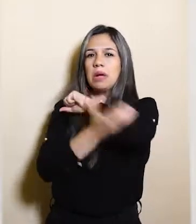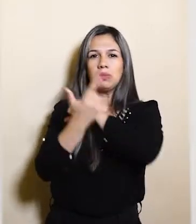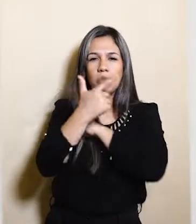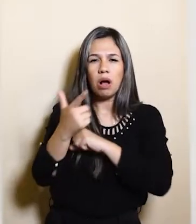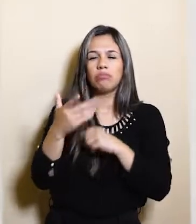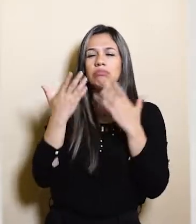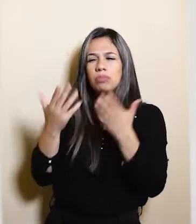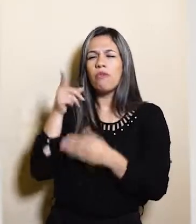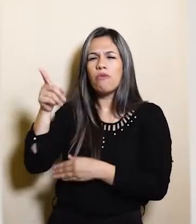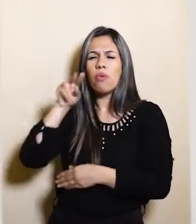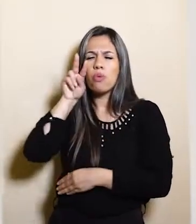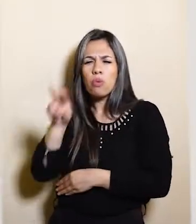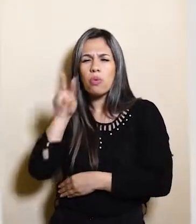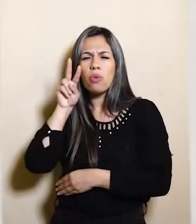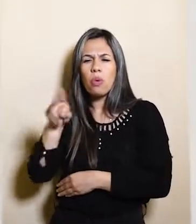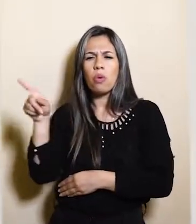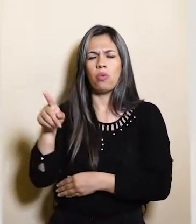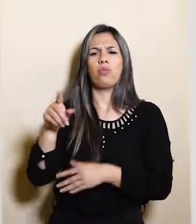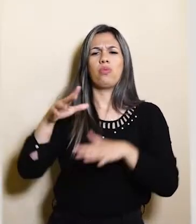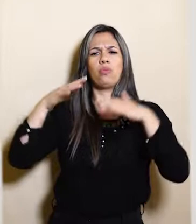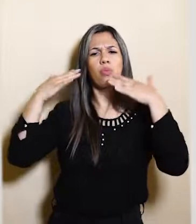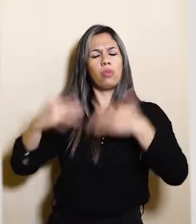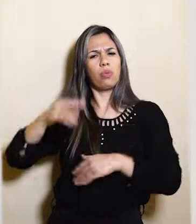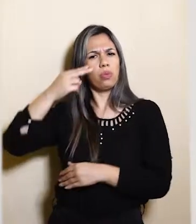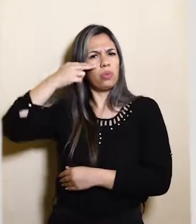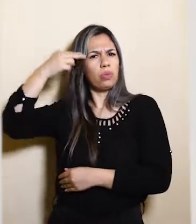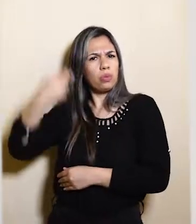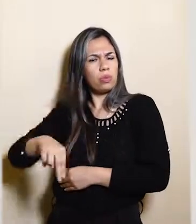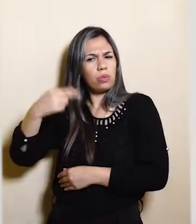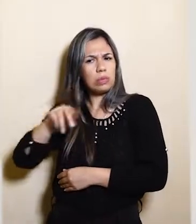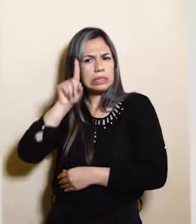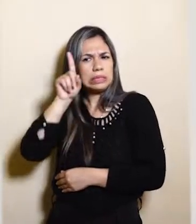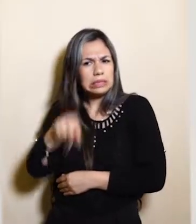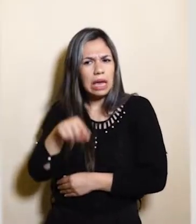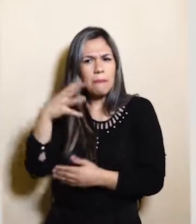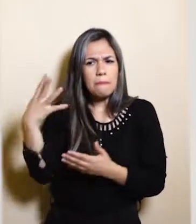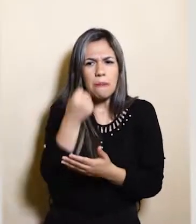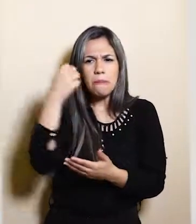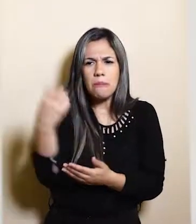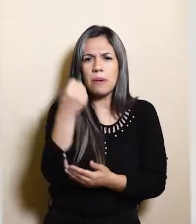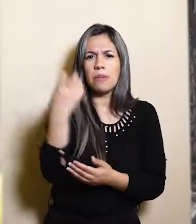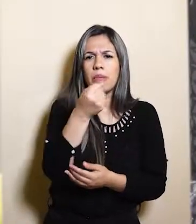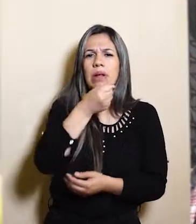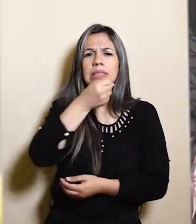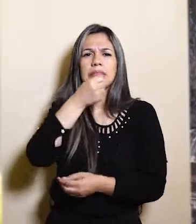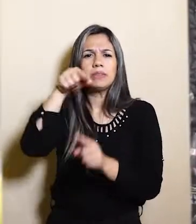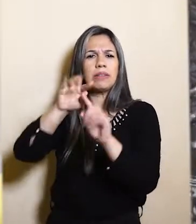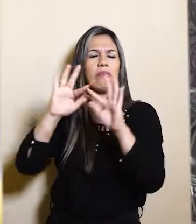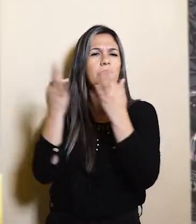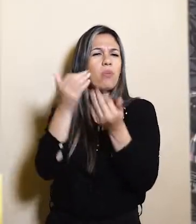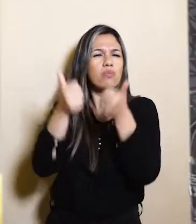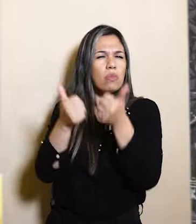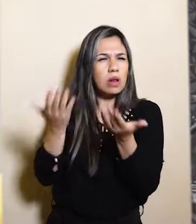principales hallazgos? ¿Qué es lo que más les llamó la atención de lo que encontraban en estas entrevistas con estas personas?